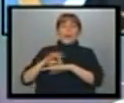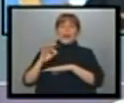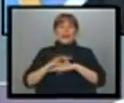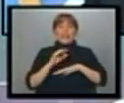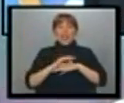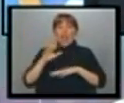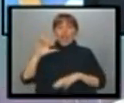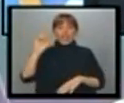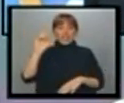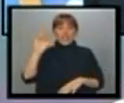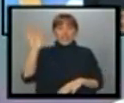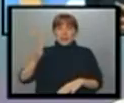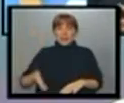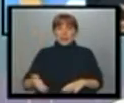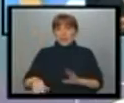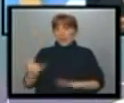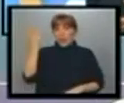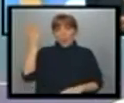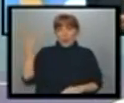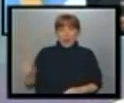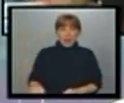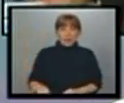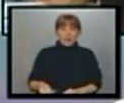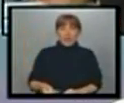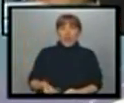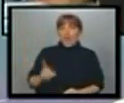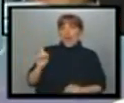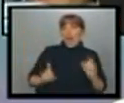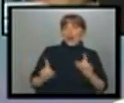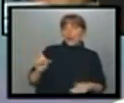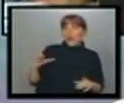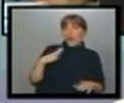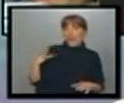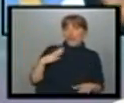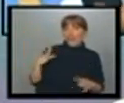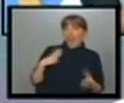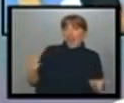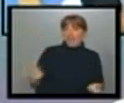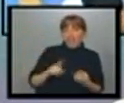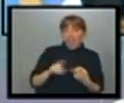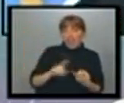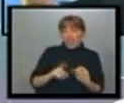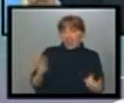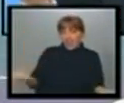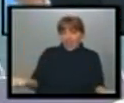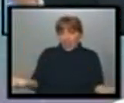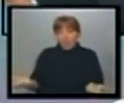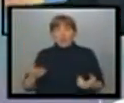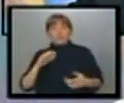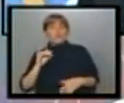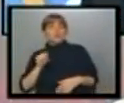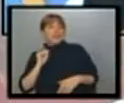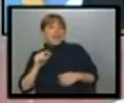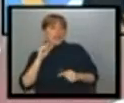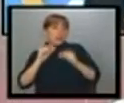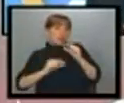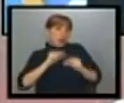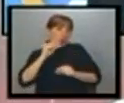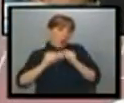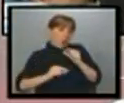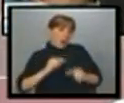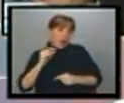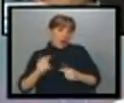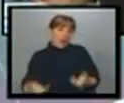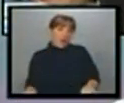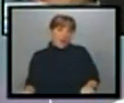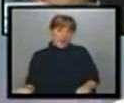inflación no puede. Hay muchos otros que todavía no cerraron y que no tuvieron aumentos. No, por supuesto. Y aparte, no es que tenés todo de golpe, sino que es paulatino el aumento de